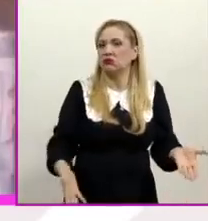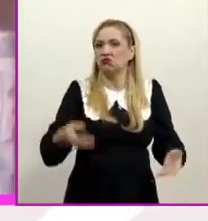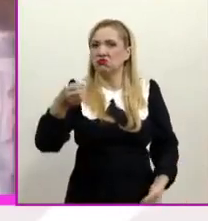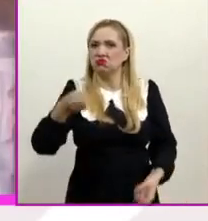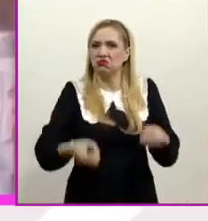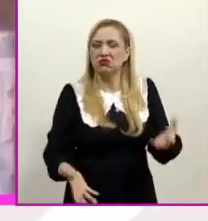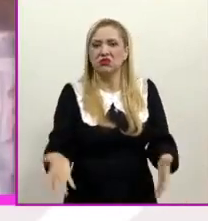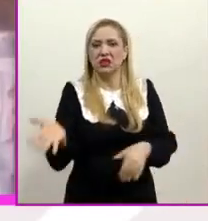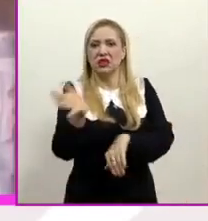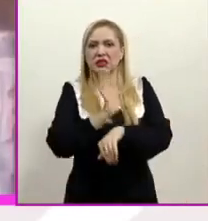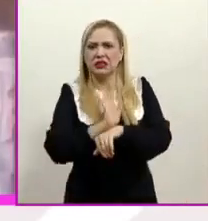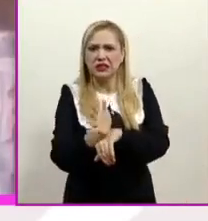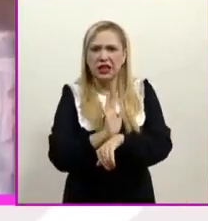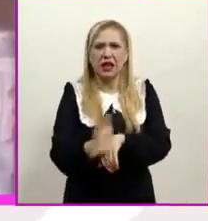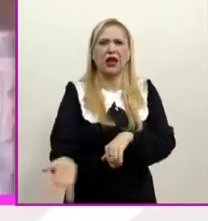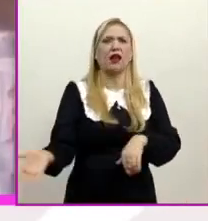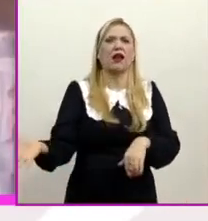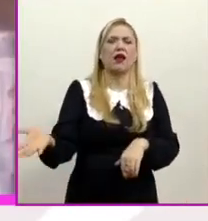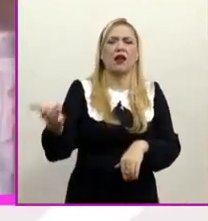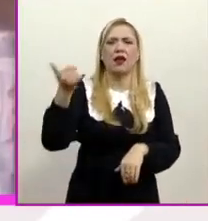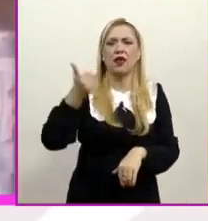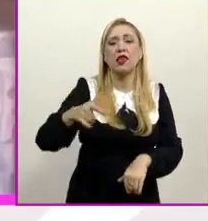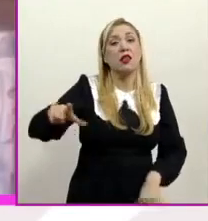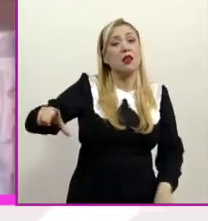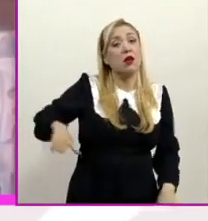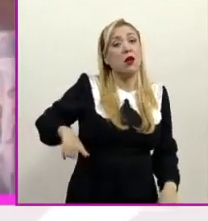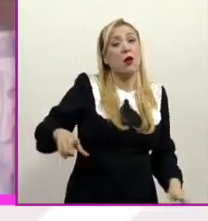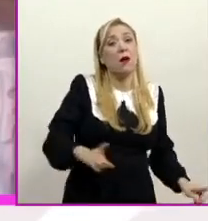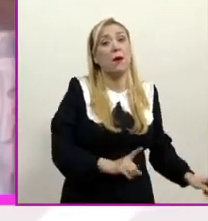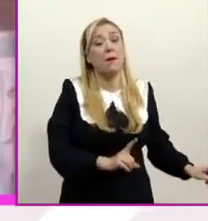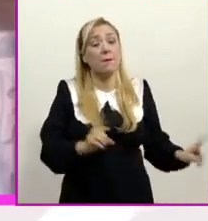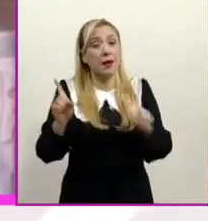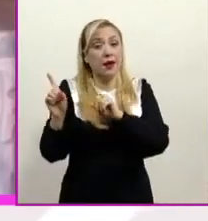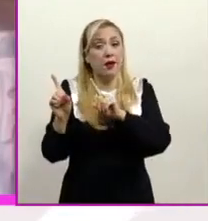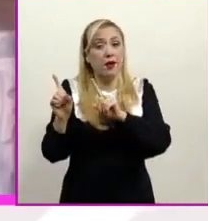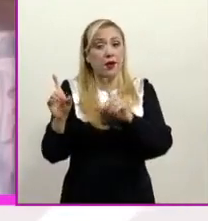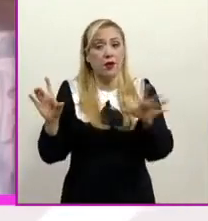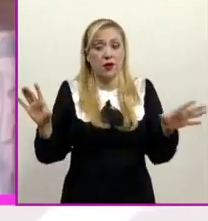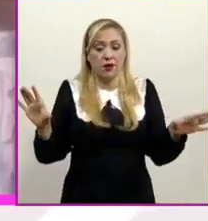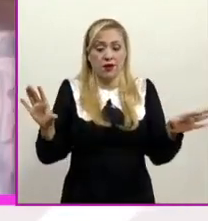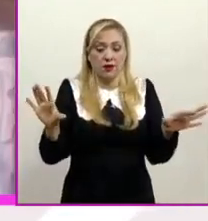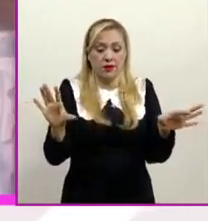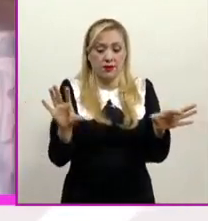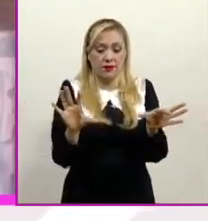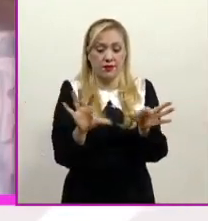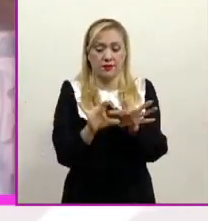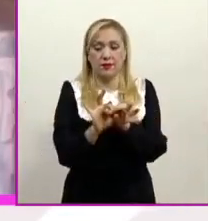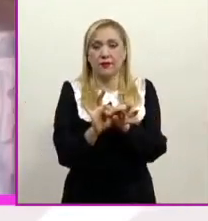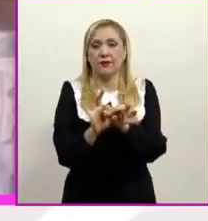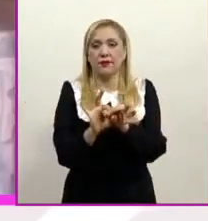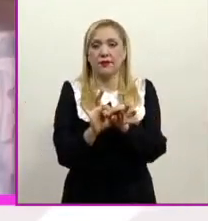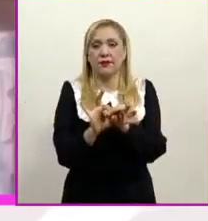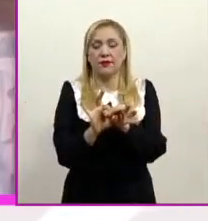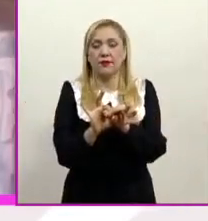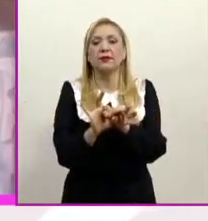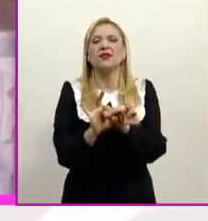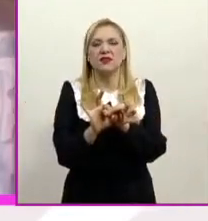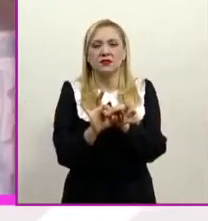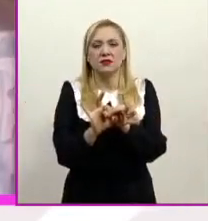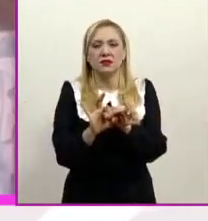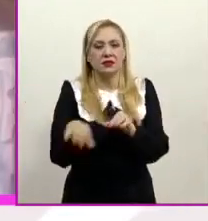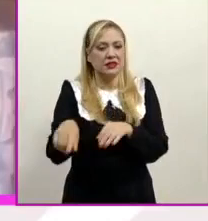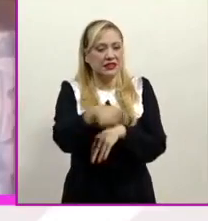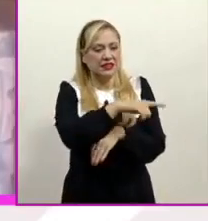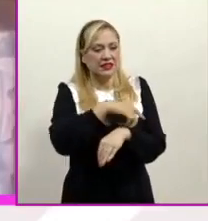producciones de cine y, por supuesto, el Estado, para unirnos y poder desestructurar y desmantelar este